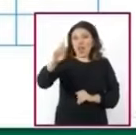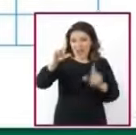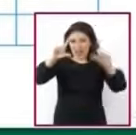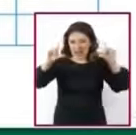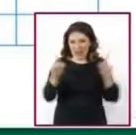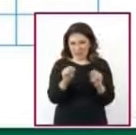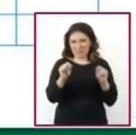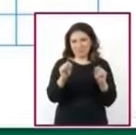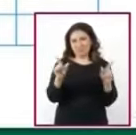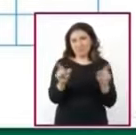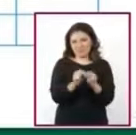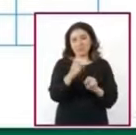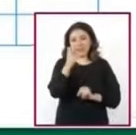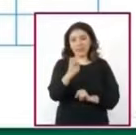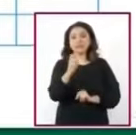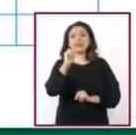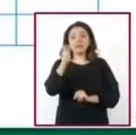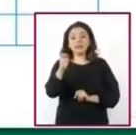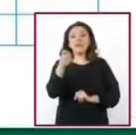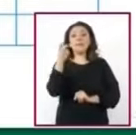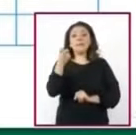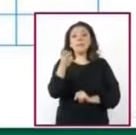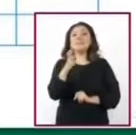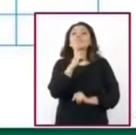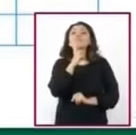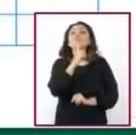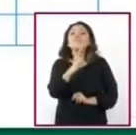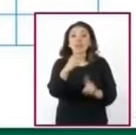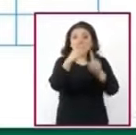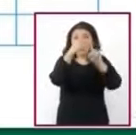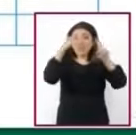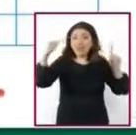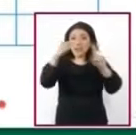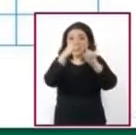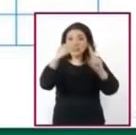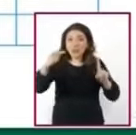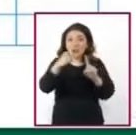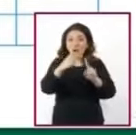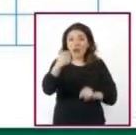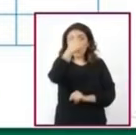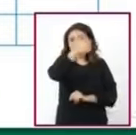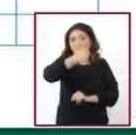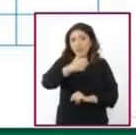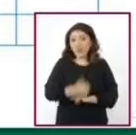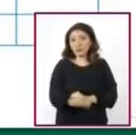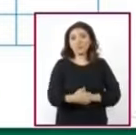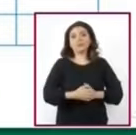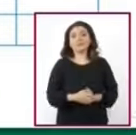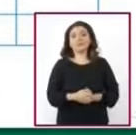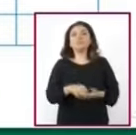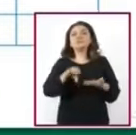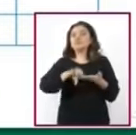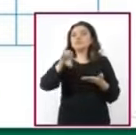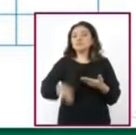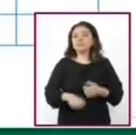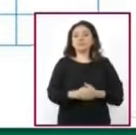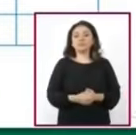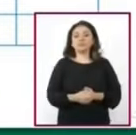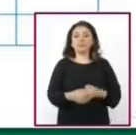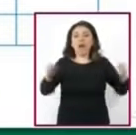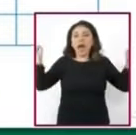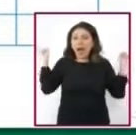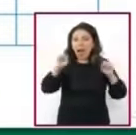FR en su representación decimal, es el resultado de la división entre ambos números. Por ejemplo, con